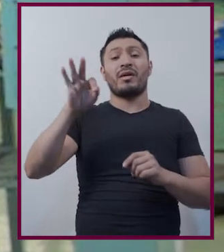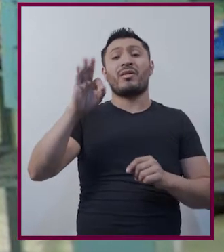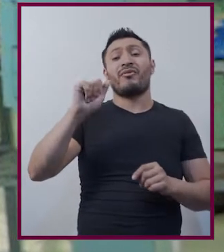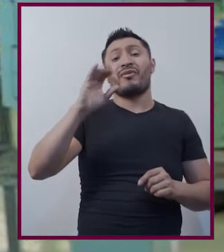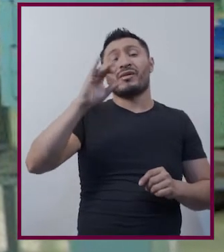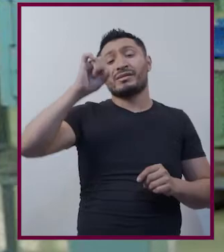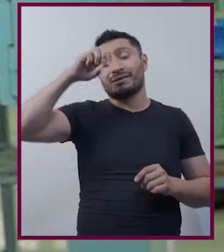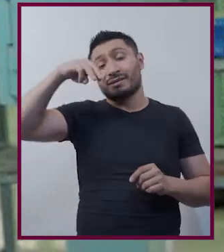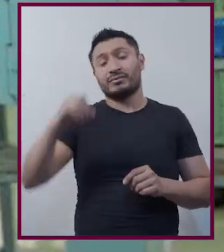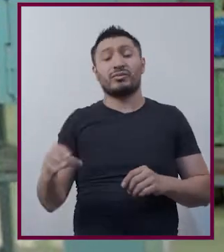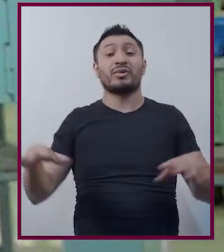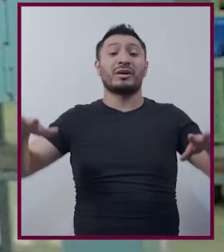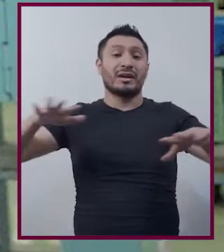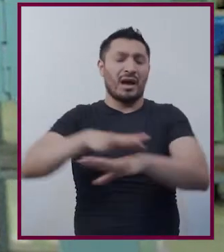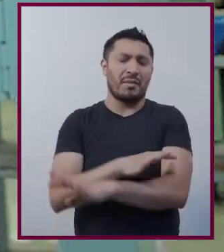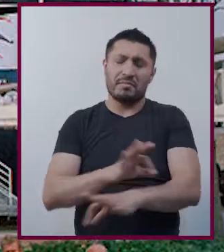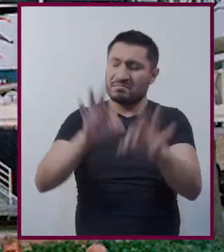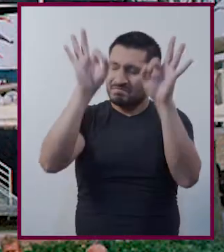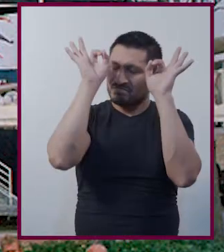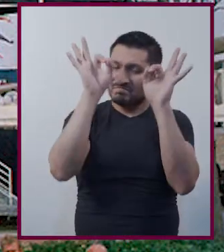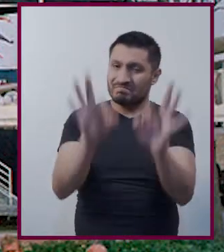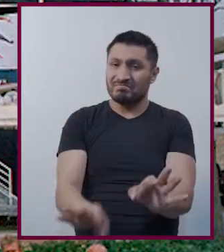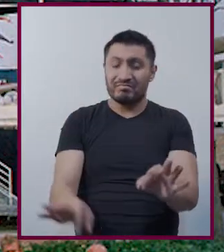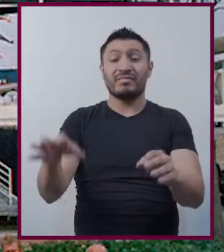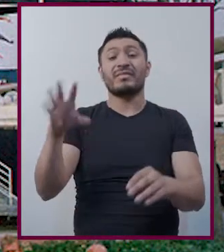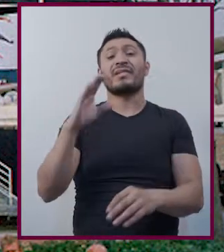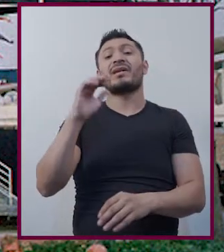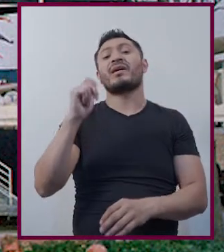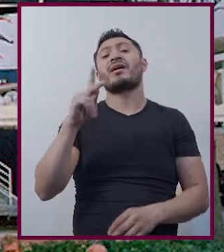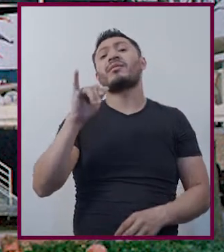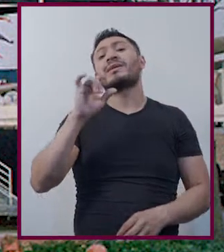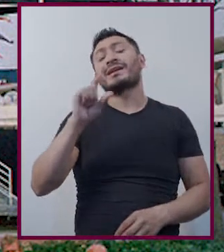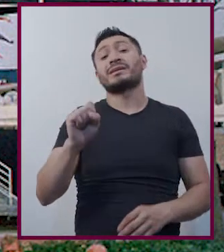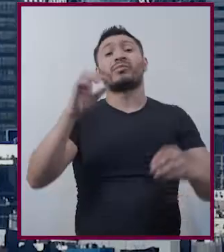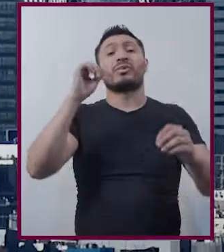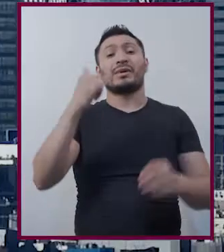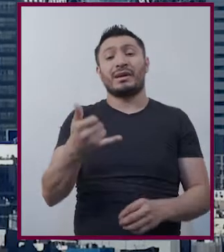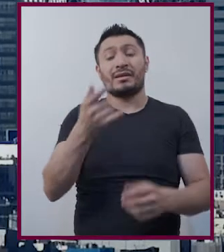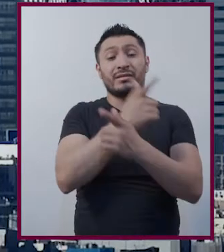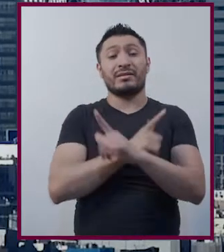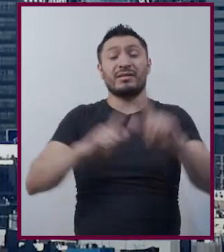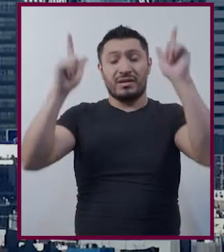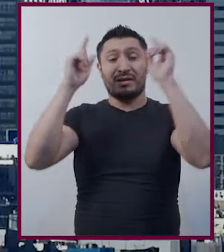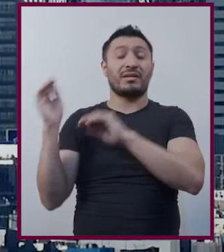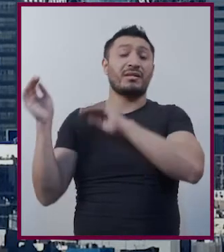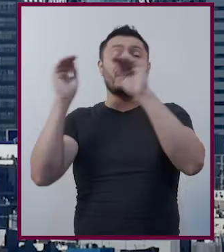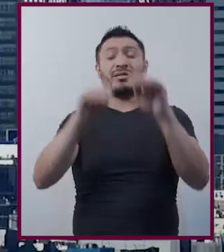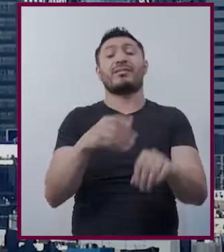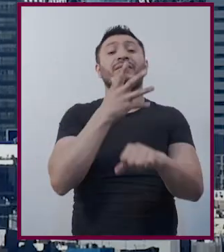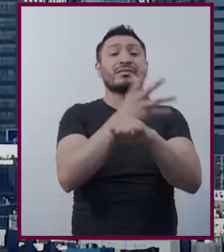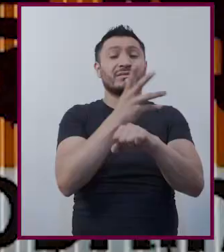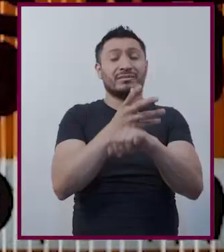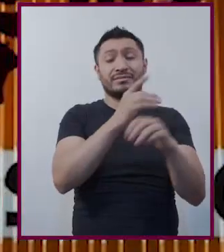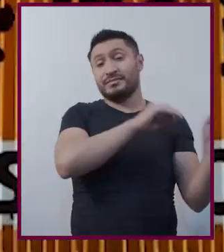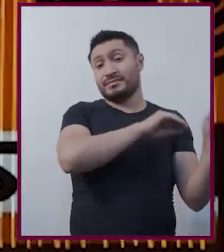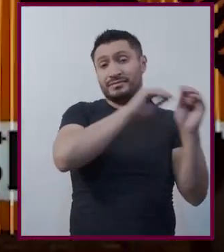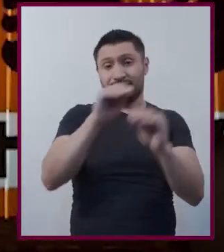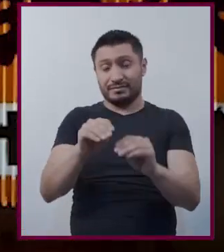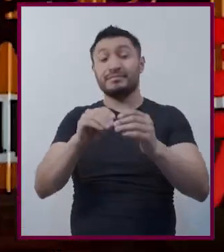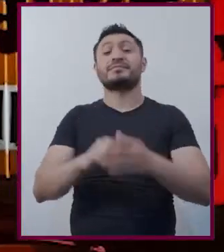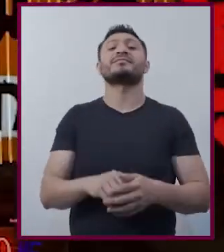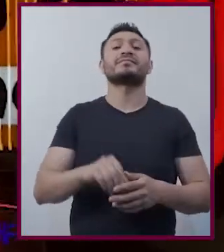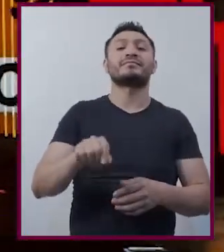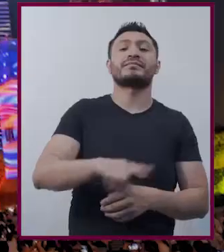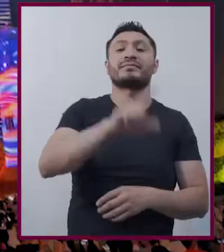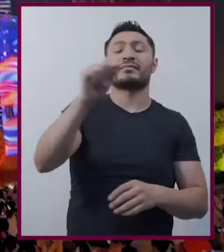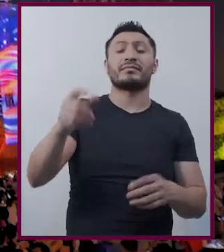fue reemplazado exitosamente por el capitalismo y el liberalismo introducido por Estados Unidos. Luego habla